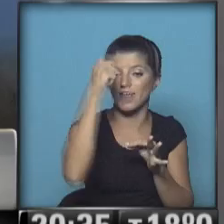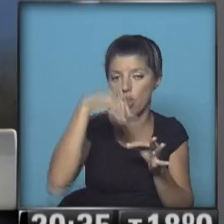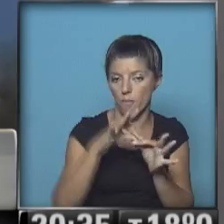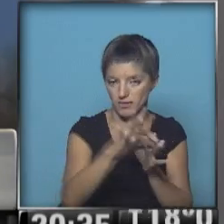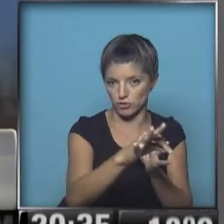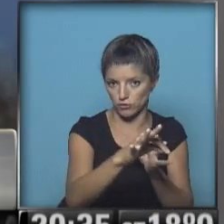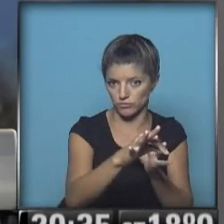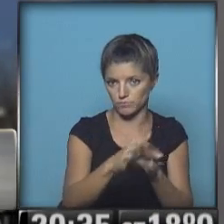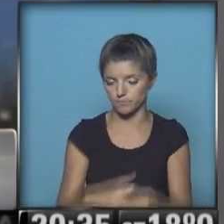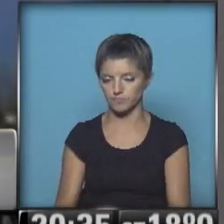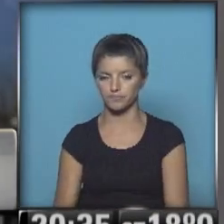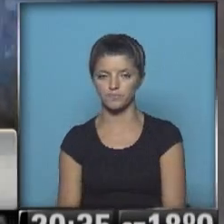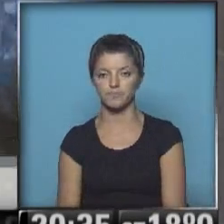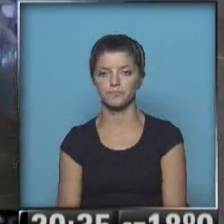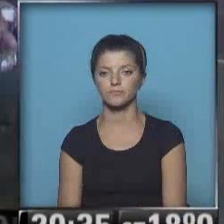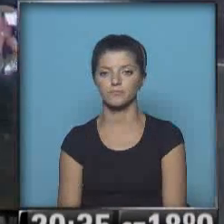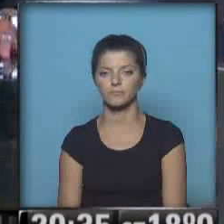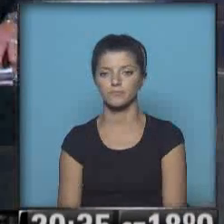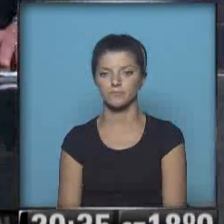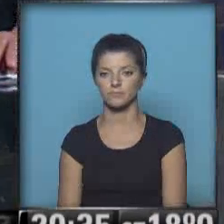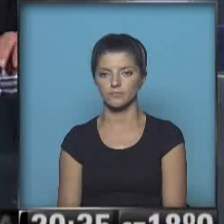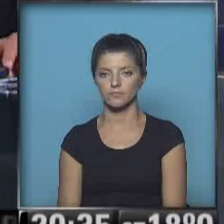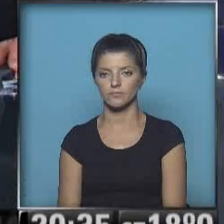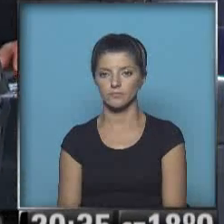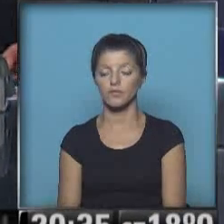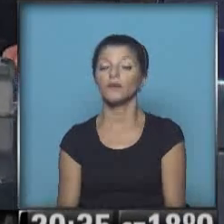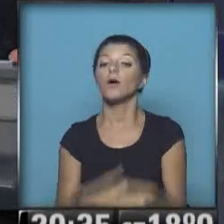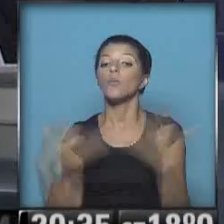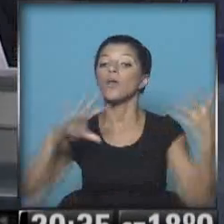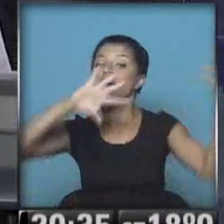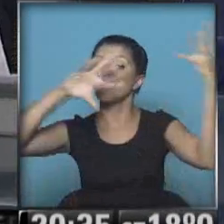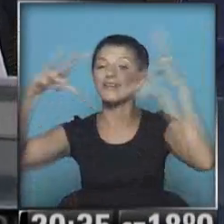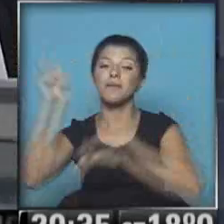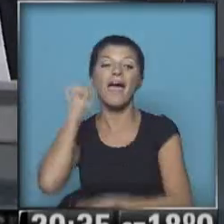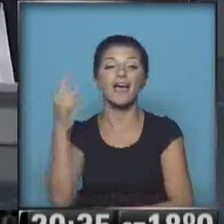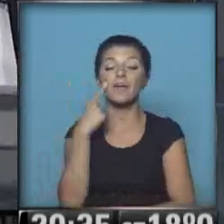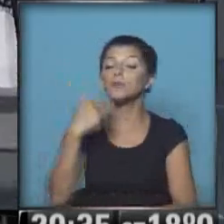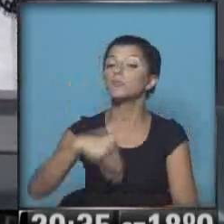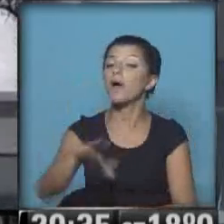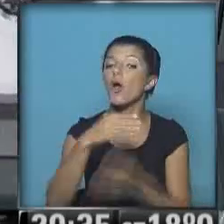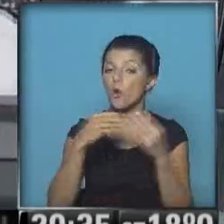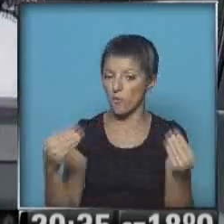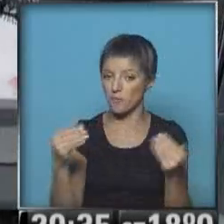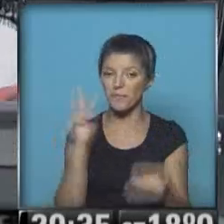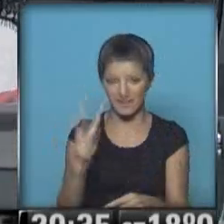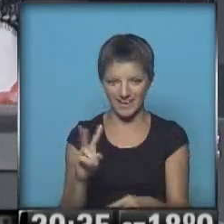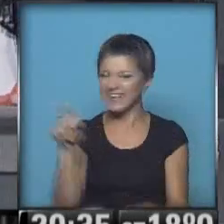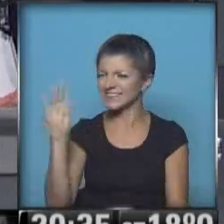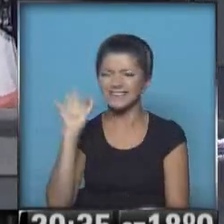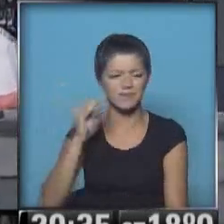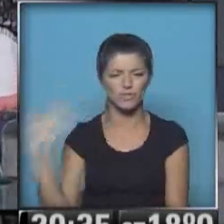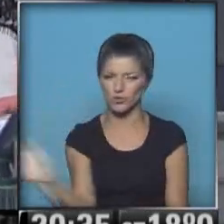de San Carlos de Bariloche bueno el tiempo está Gabriela andrietti qué va a pasar esto lo sabe todo